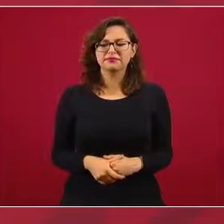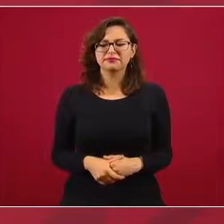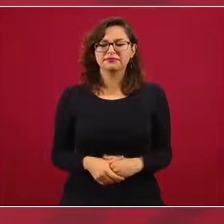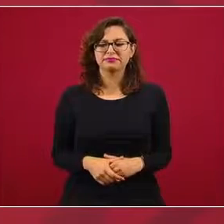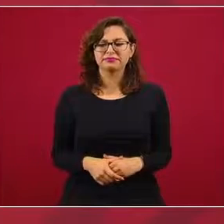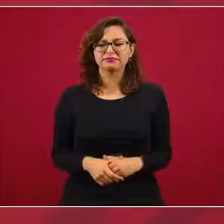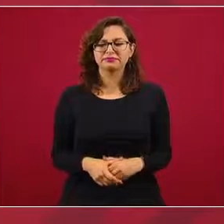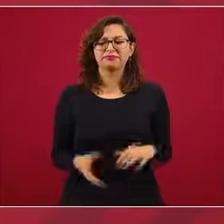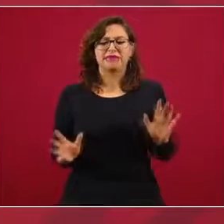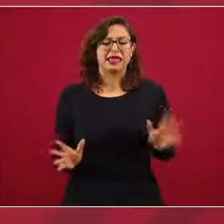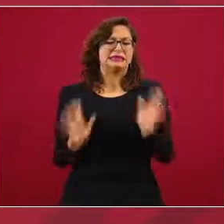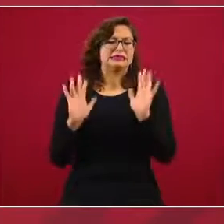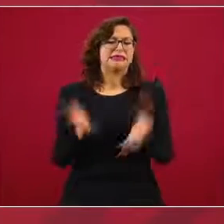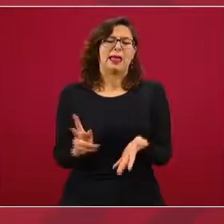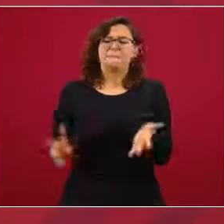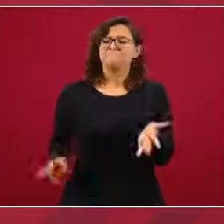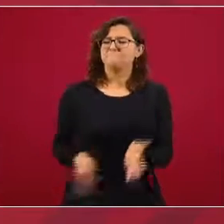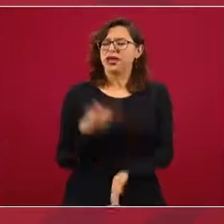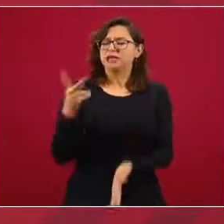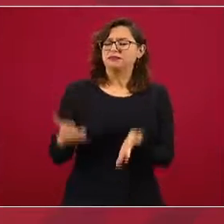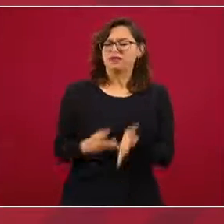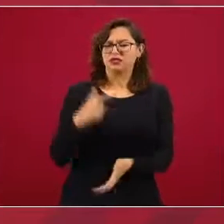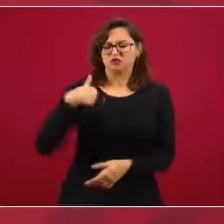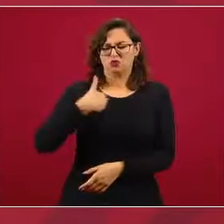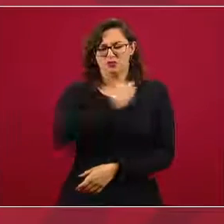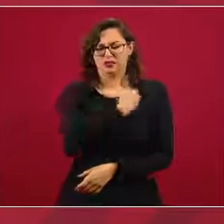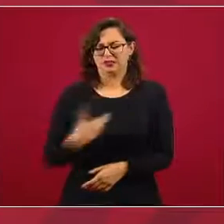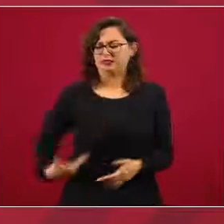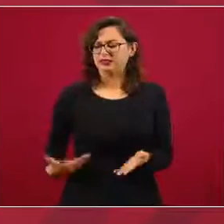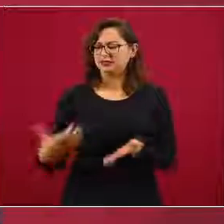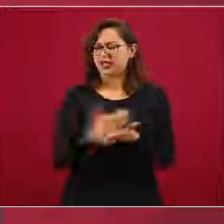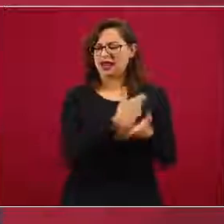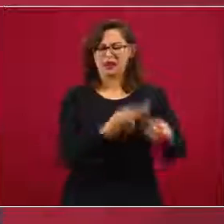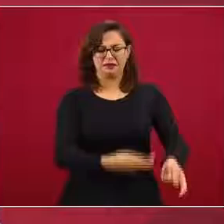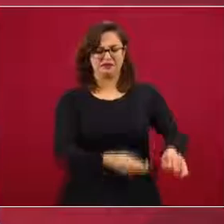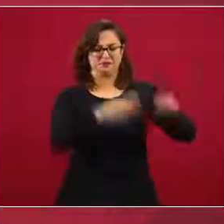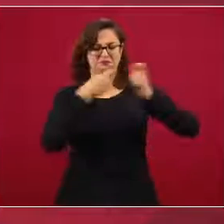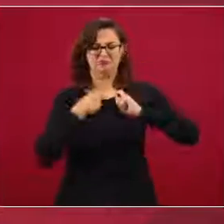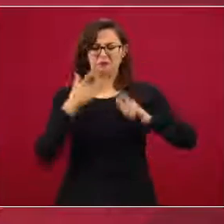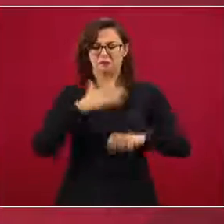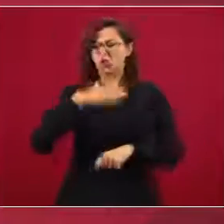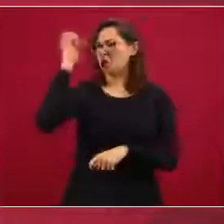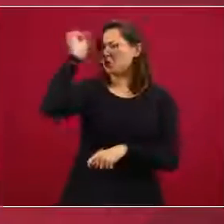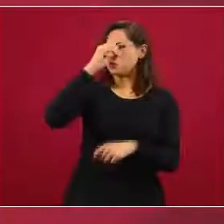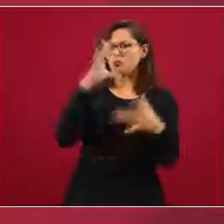ya los he expuesto desde que tomé posesión. Pero la gente